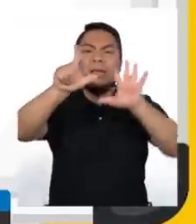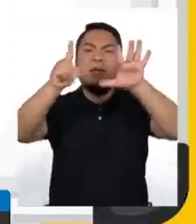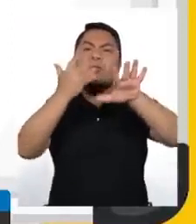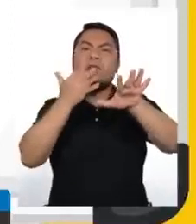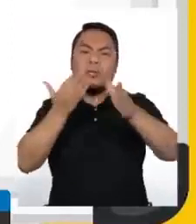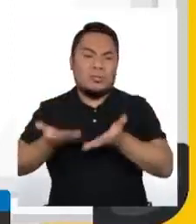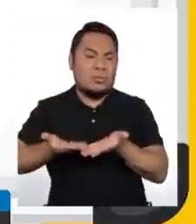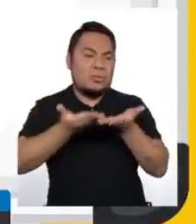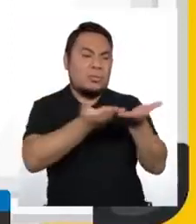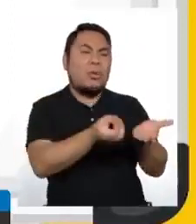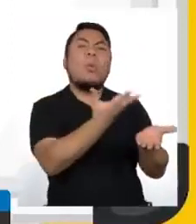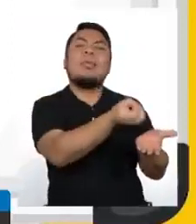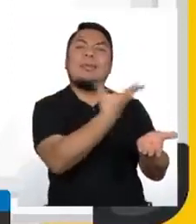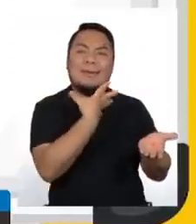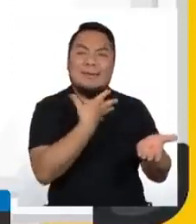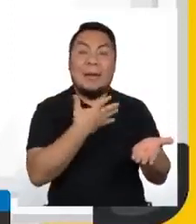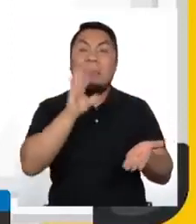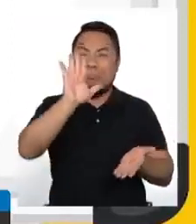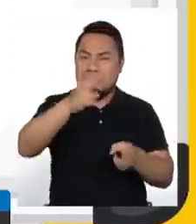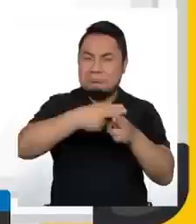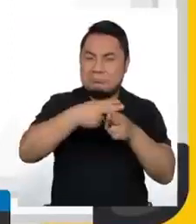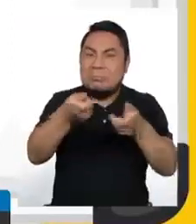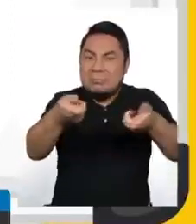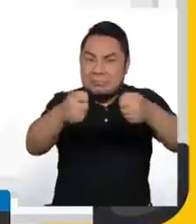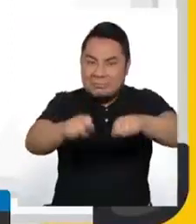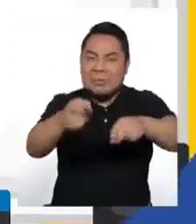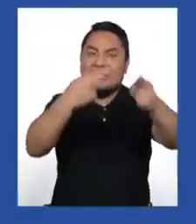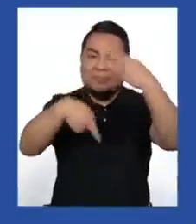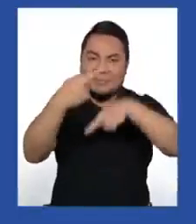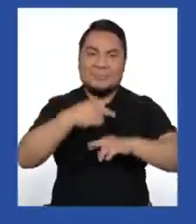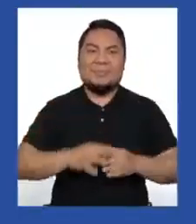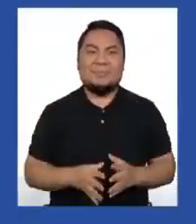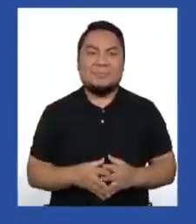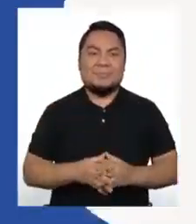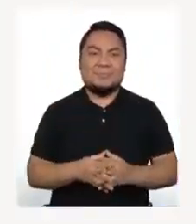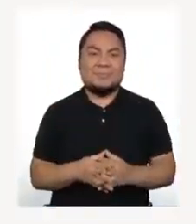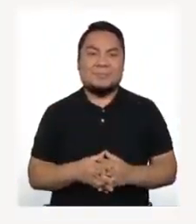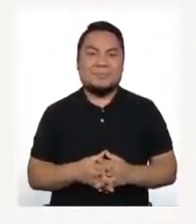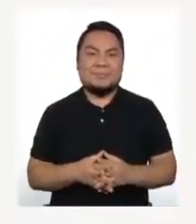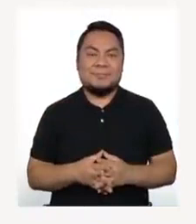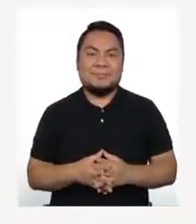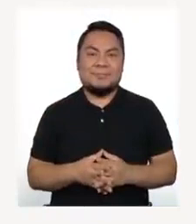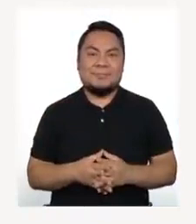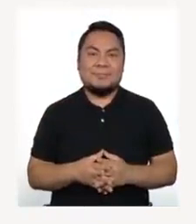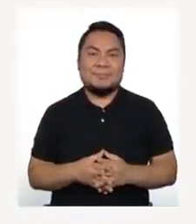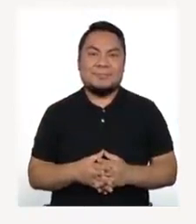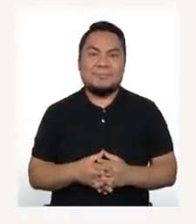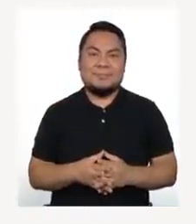Vamos a una pausa mientras solucionan el problema.